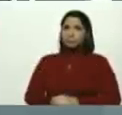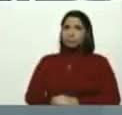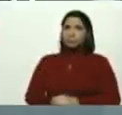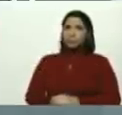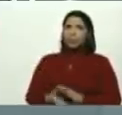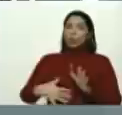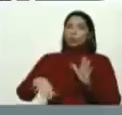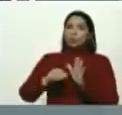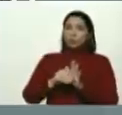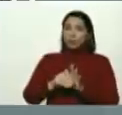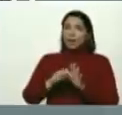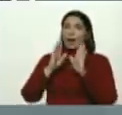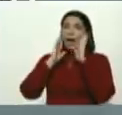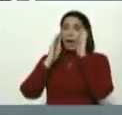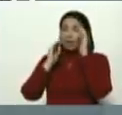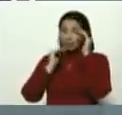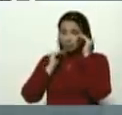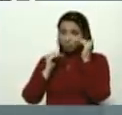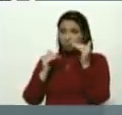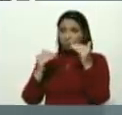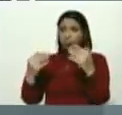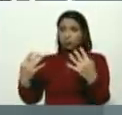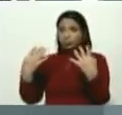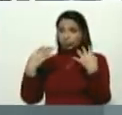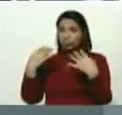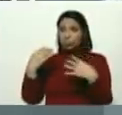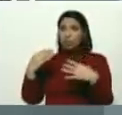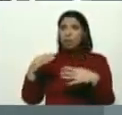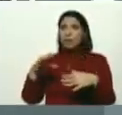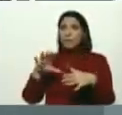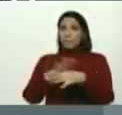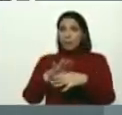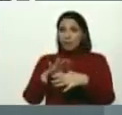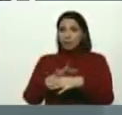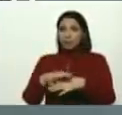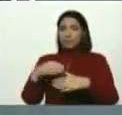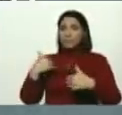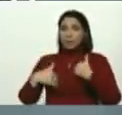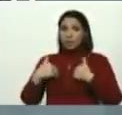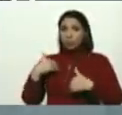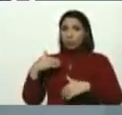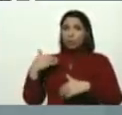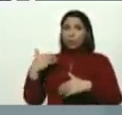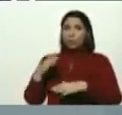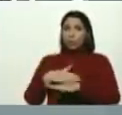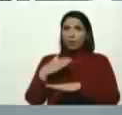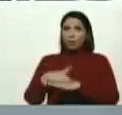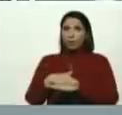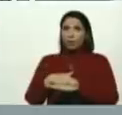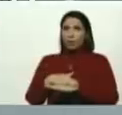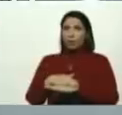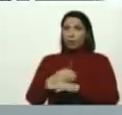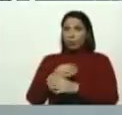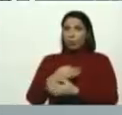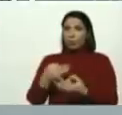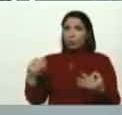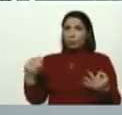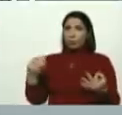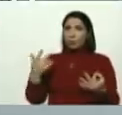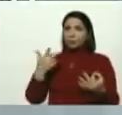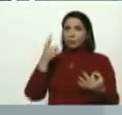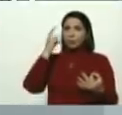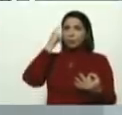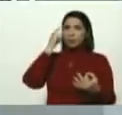detalle. Atención, va a trabajar martes, miércoles y jueves. ¿verdad? Correcto, sí, tres días martes, a la